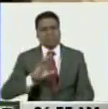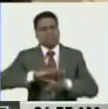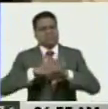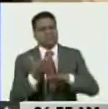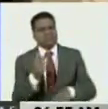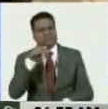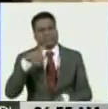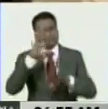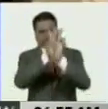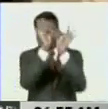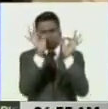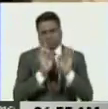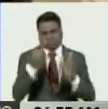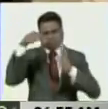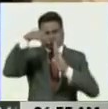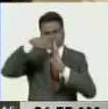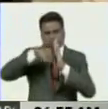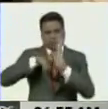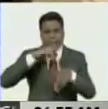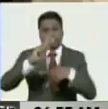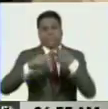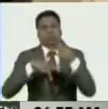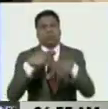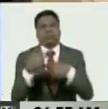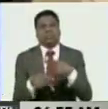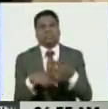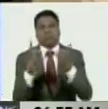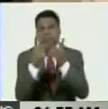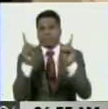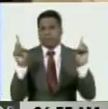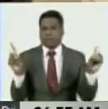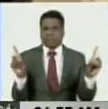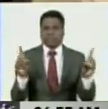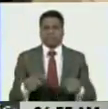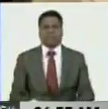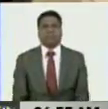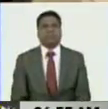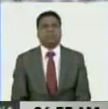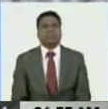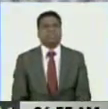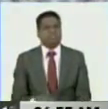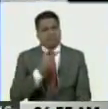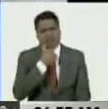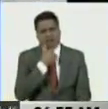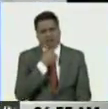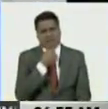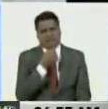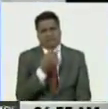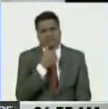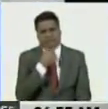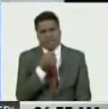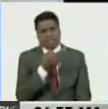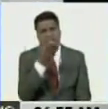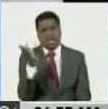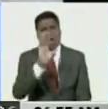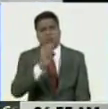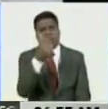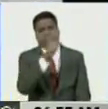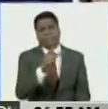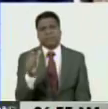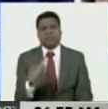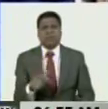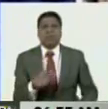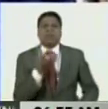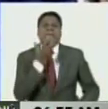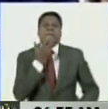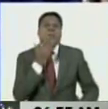una manera de profundizar en un proceso democrático. Entonces, bueno, sencillamente aquellas personas que descalificaron